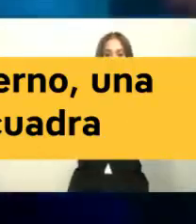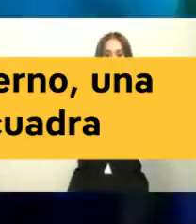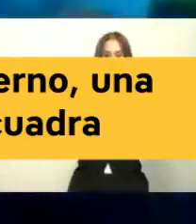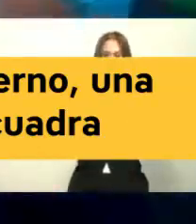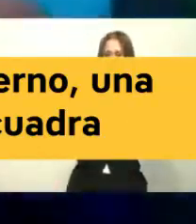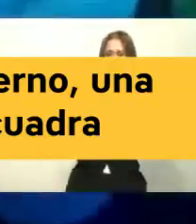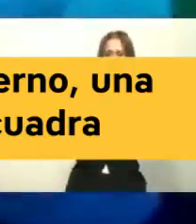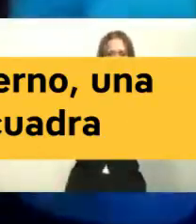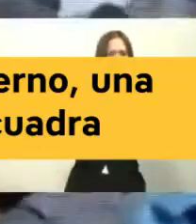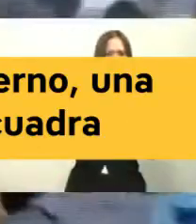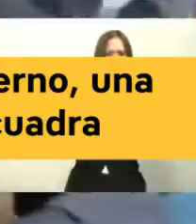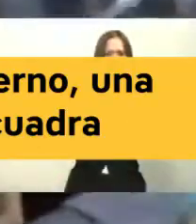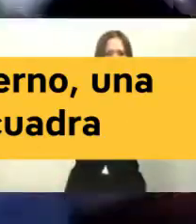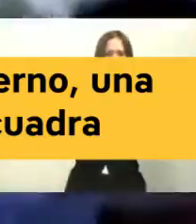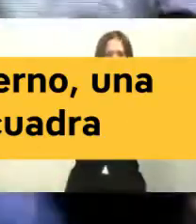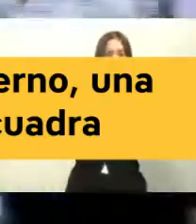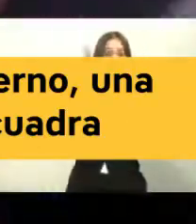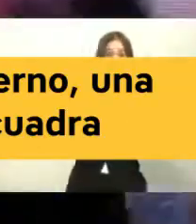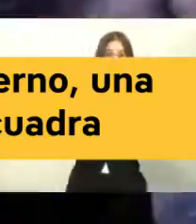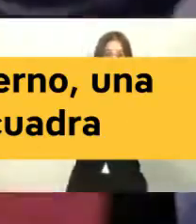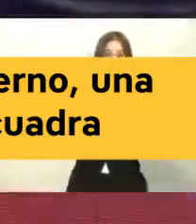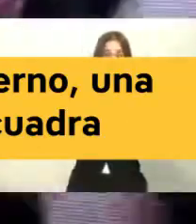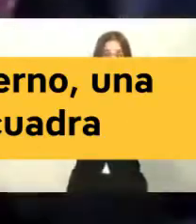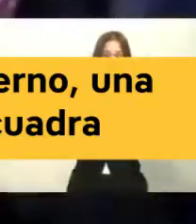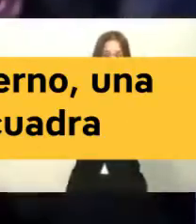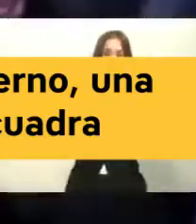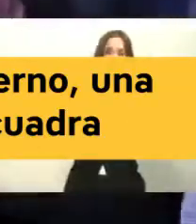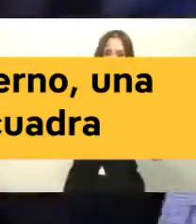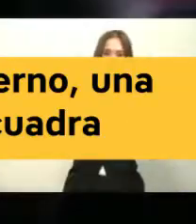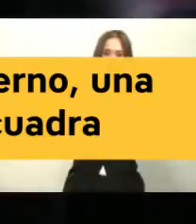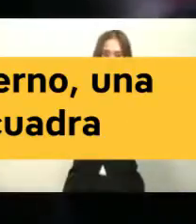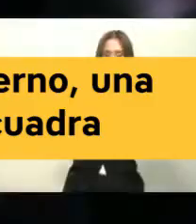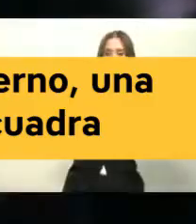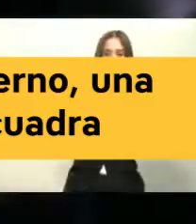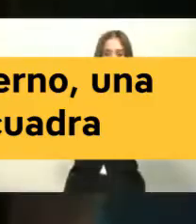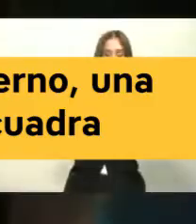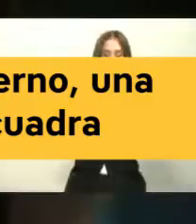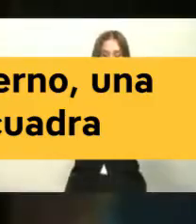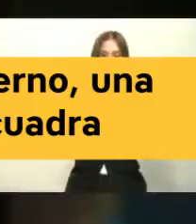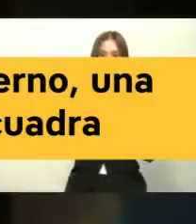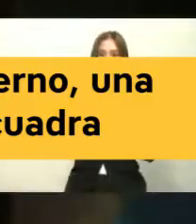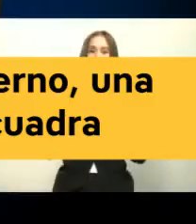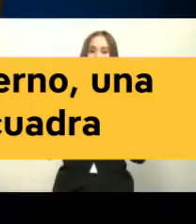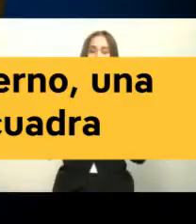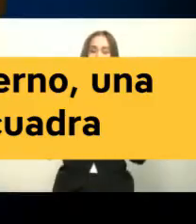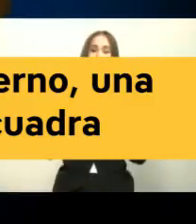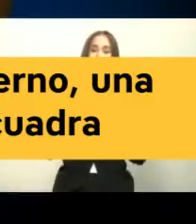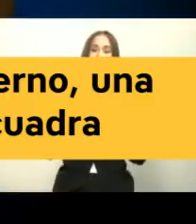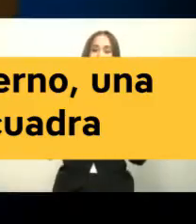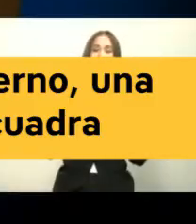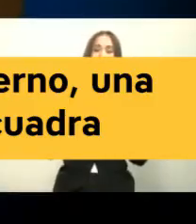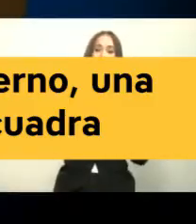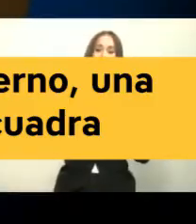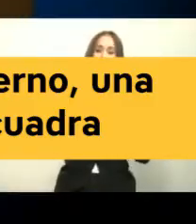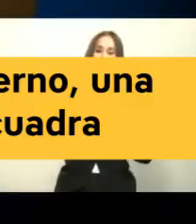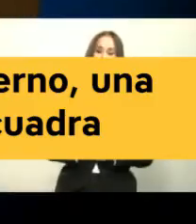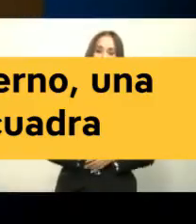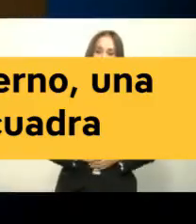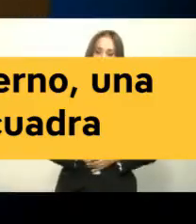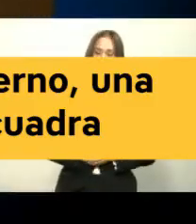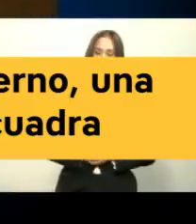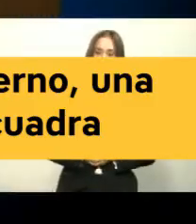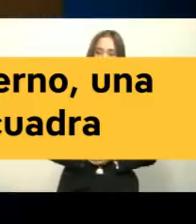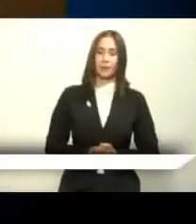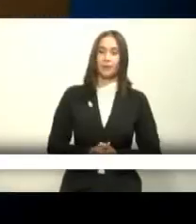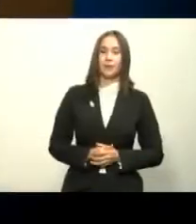Acabar con la forma atropellante e inhumana con la que se repartían las llamadas cajas navideñas en pasadas gestiones fue lo que llevó al Gabinete